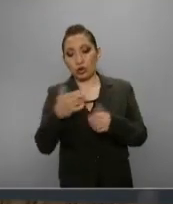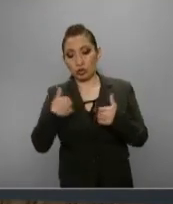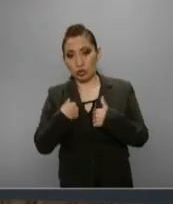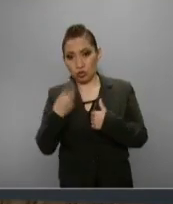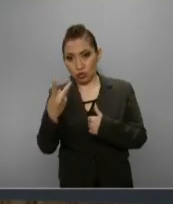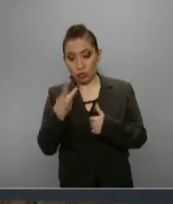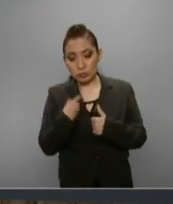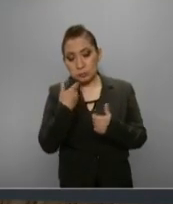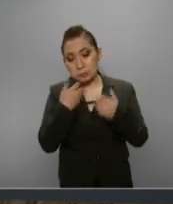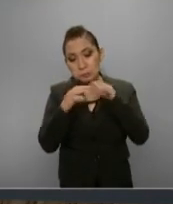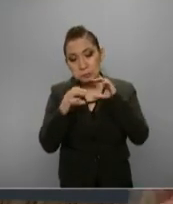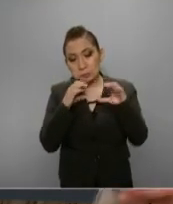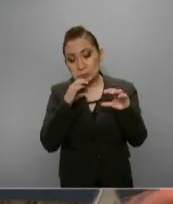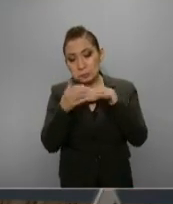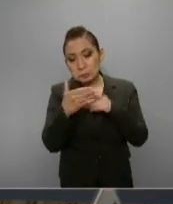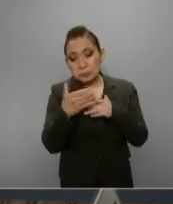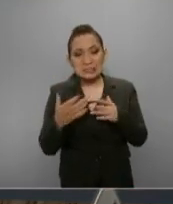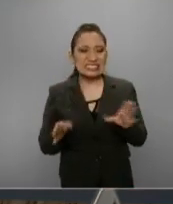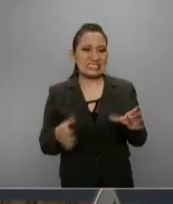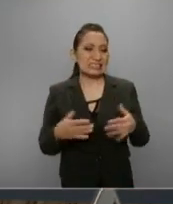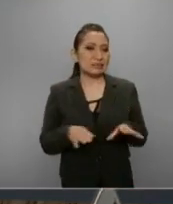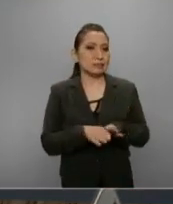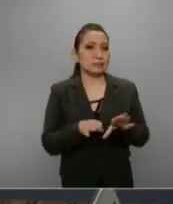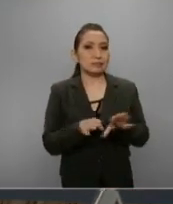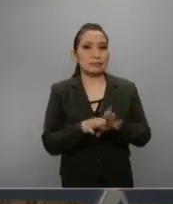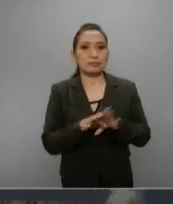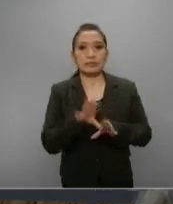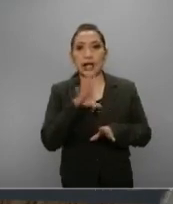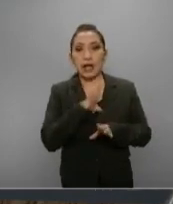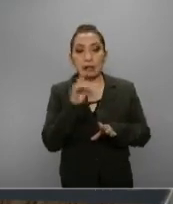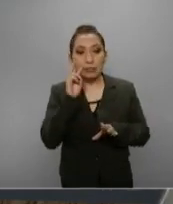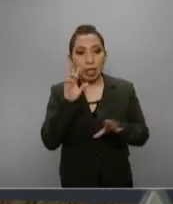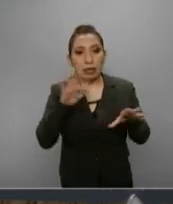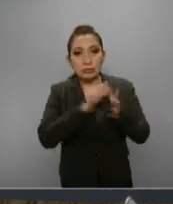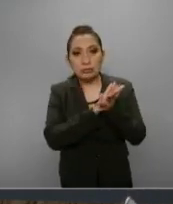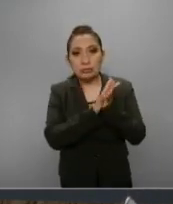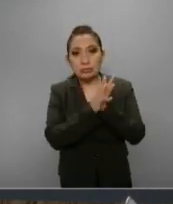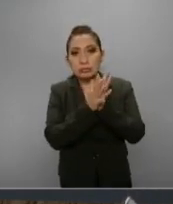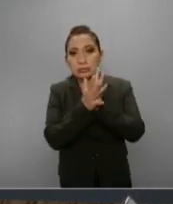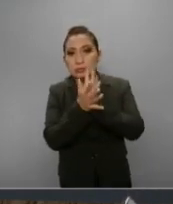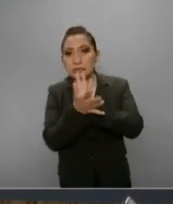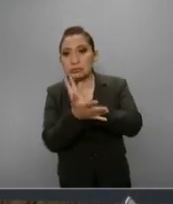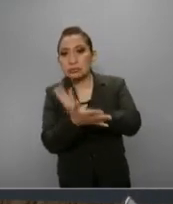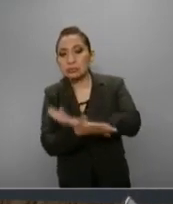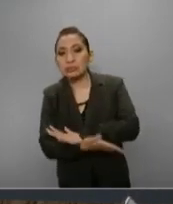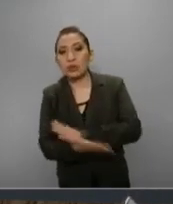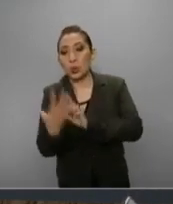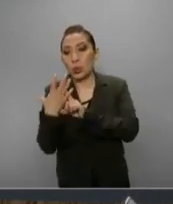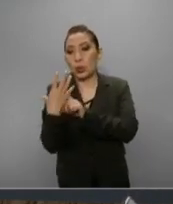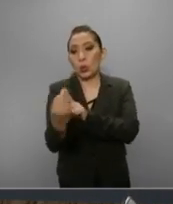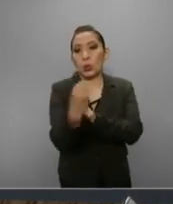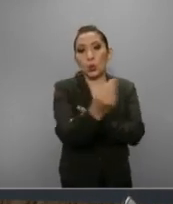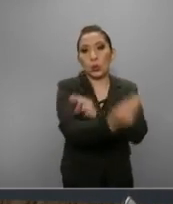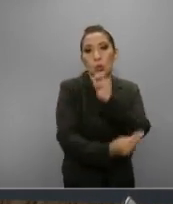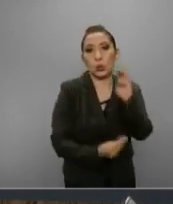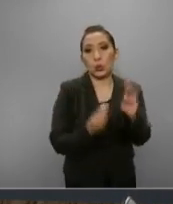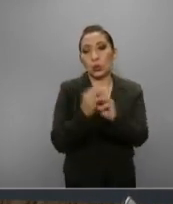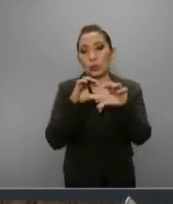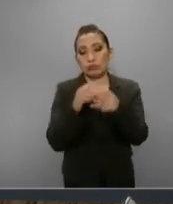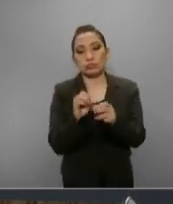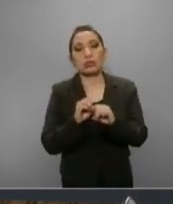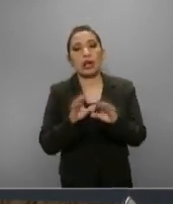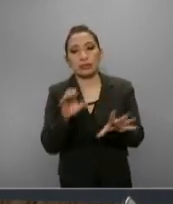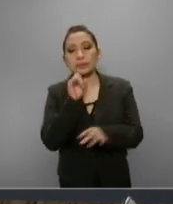y su servidor, cómo ha ido evolucionando el número de contagios en el planeta